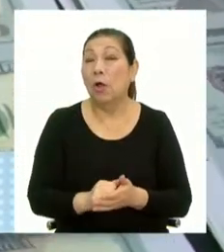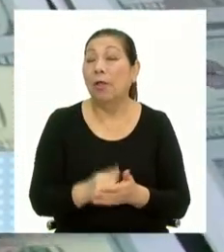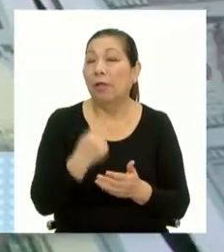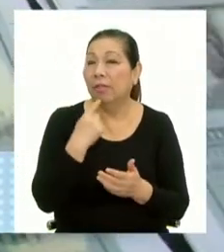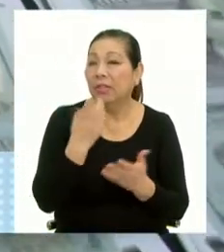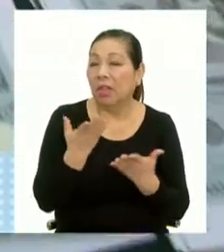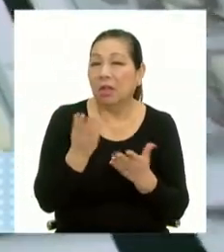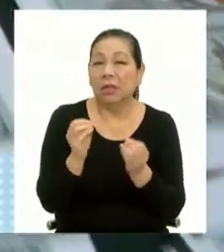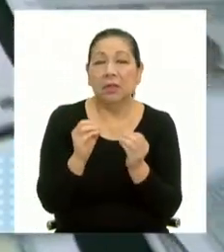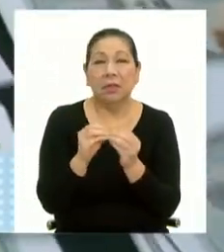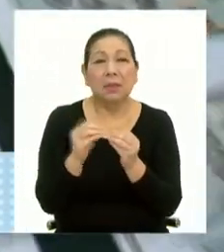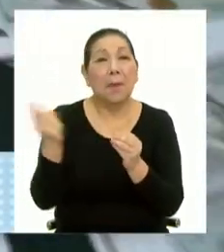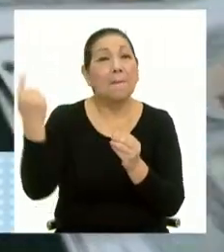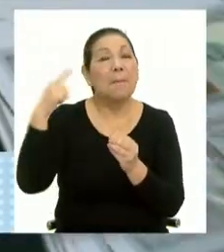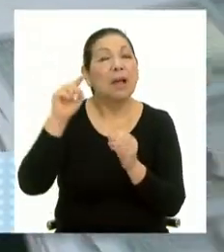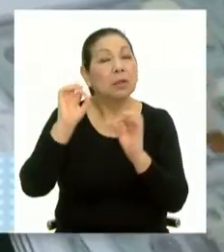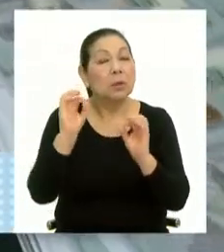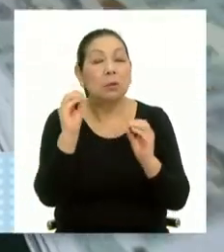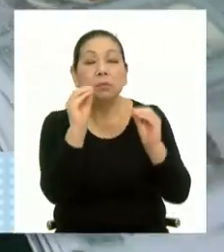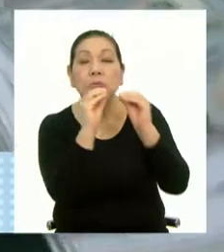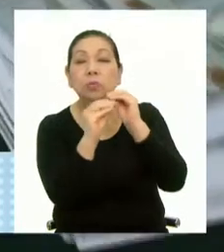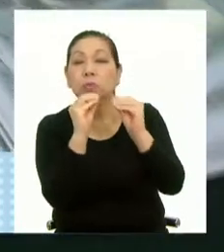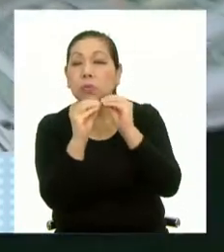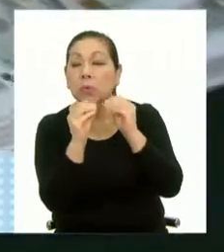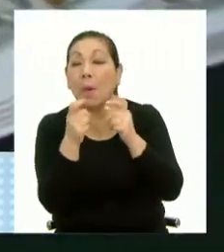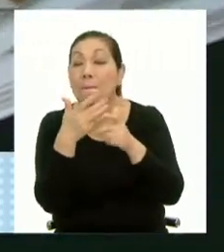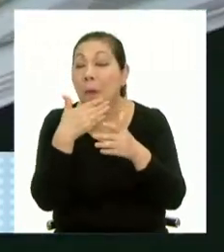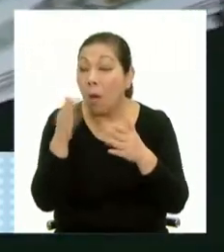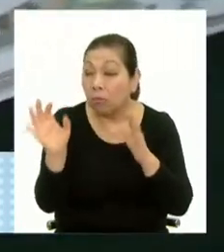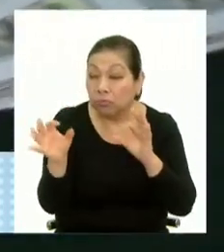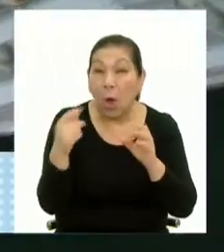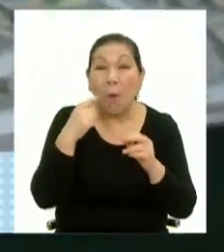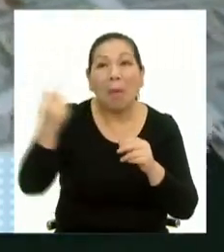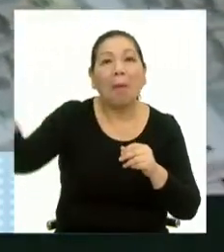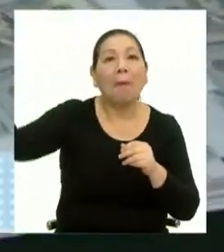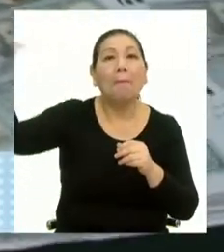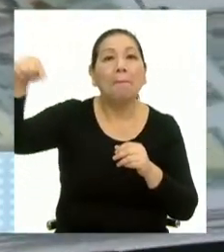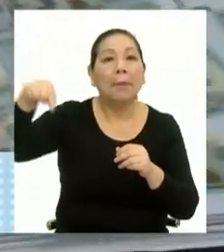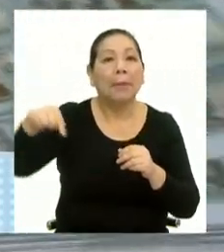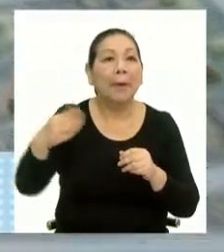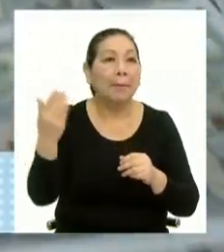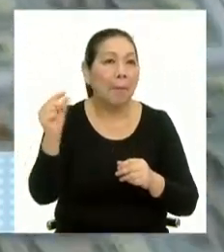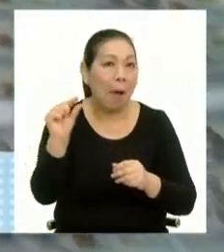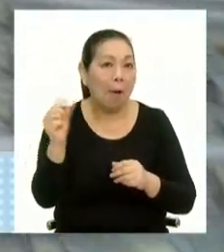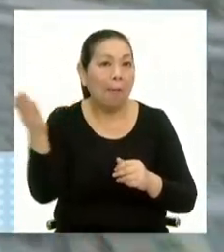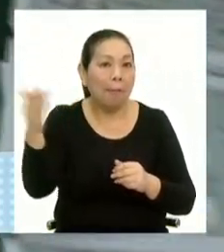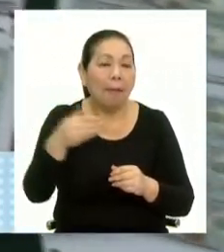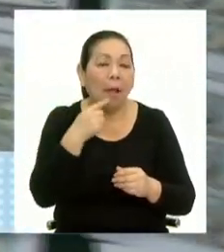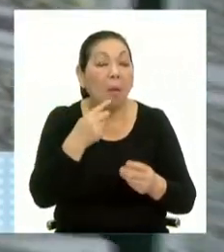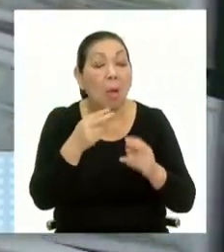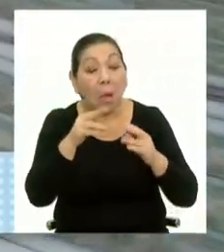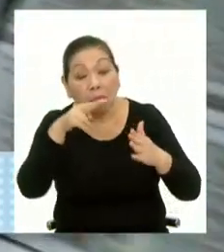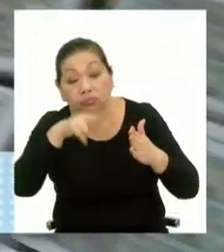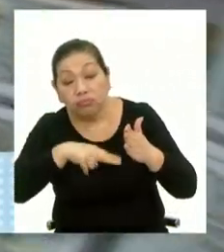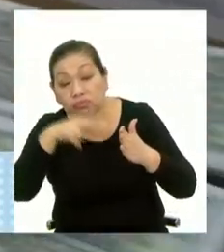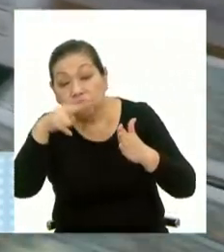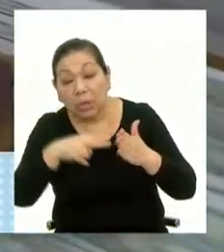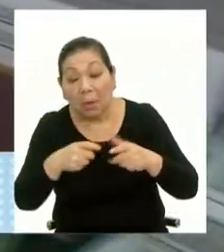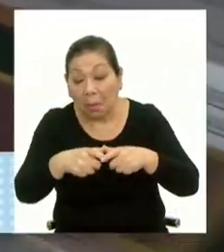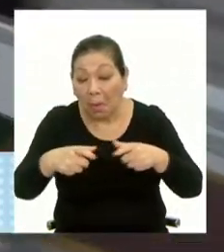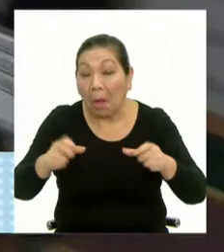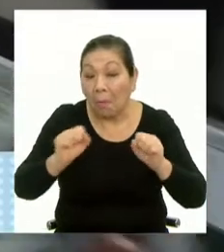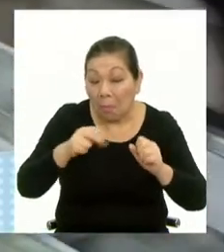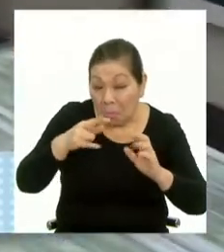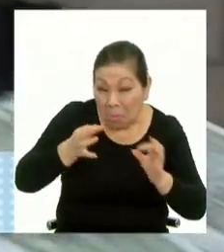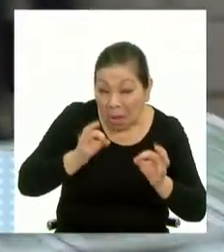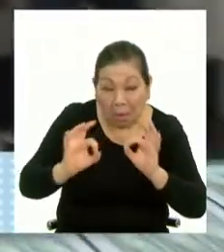habría confesado que ha venido para darle ese control de calidad o darle el tratamiento adecuado para hacerlo pasar y sean lo